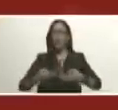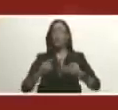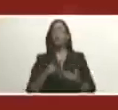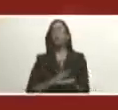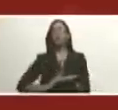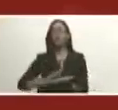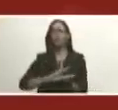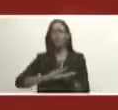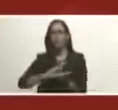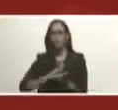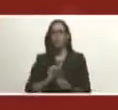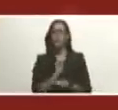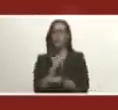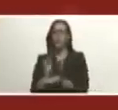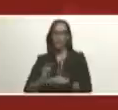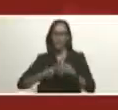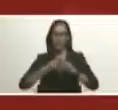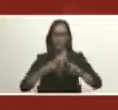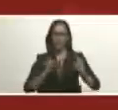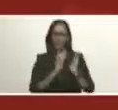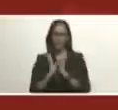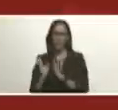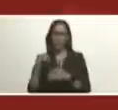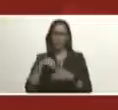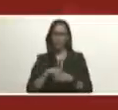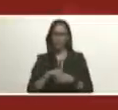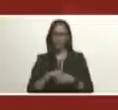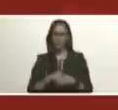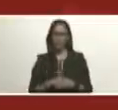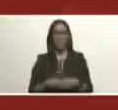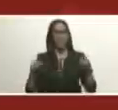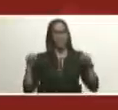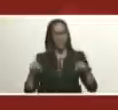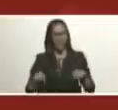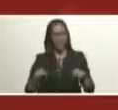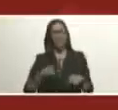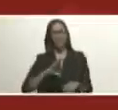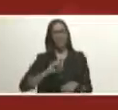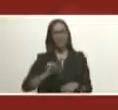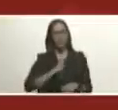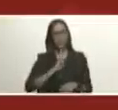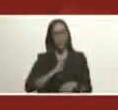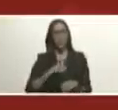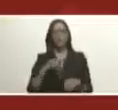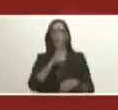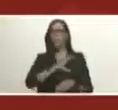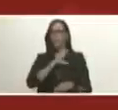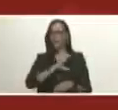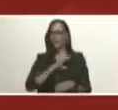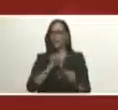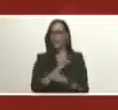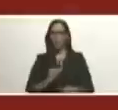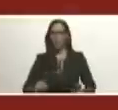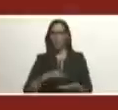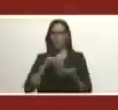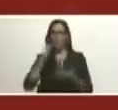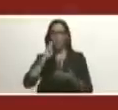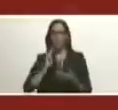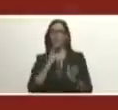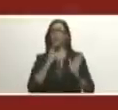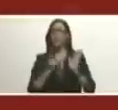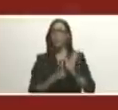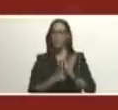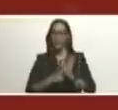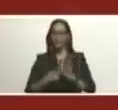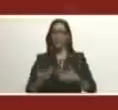para preservar la paz y el orden interno. Este es el componente Guardia Nacional Bolivariana, dando cumplimiento a las